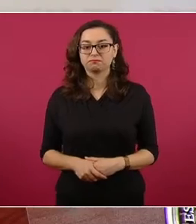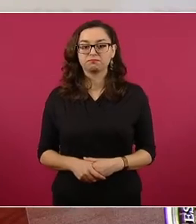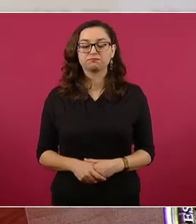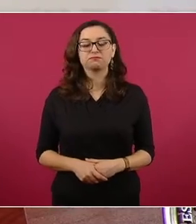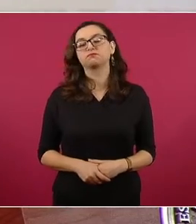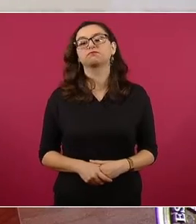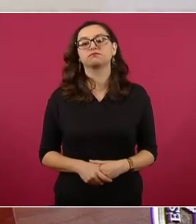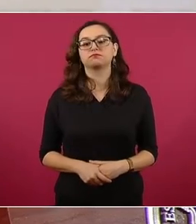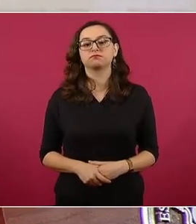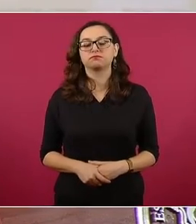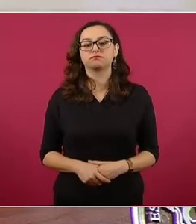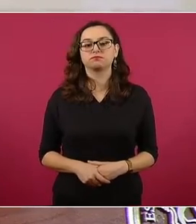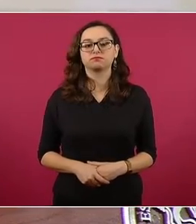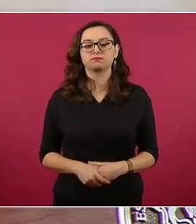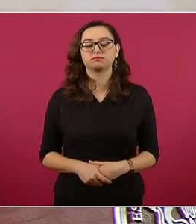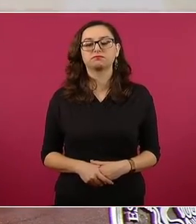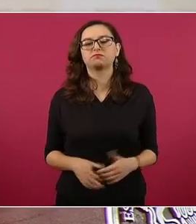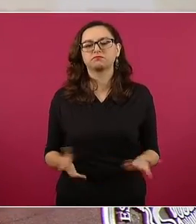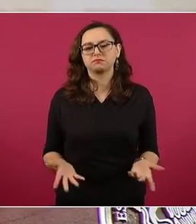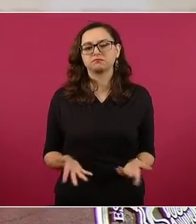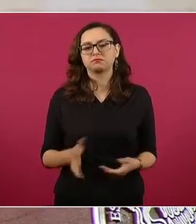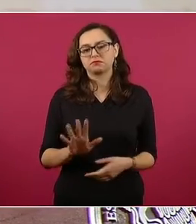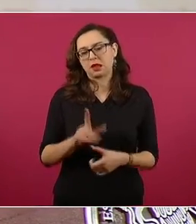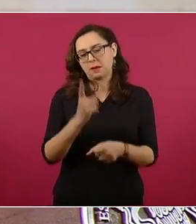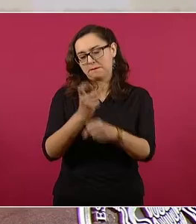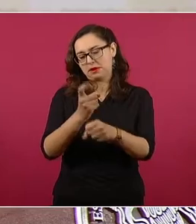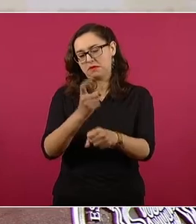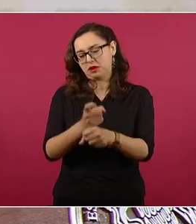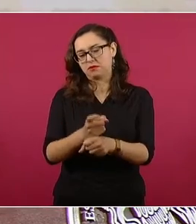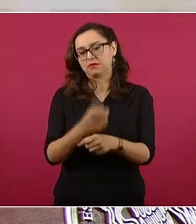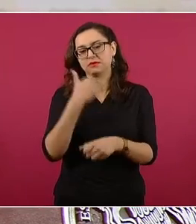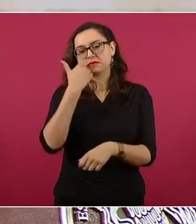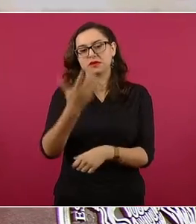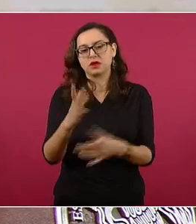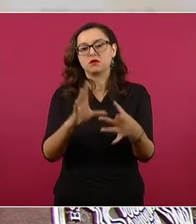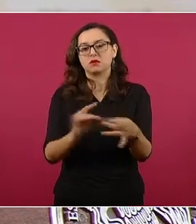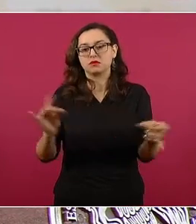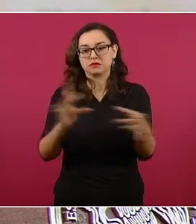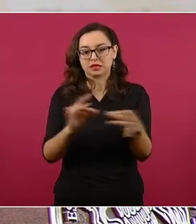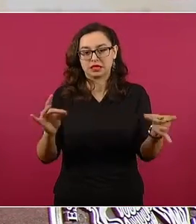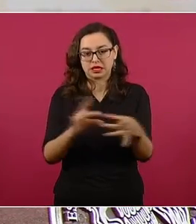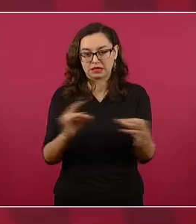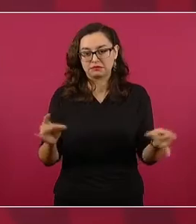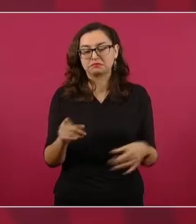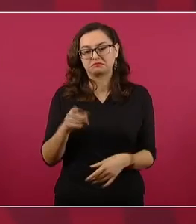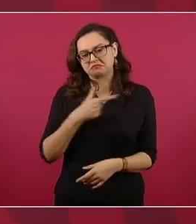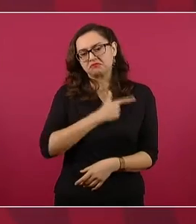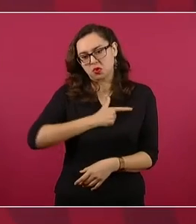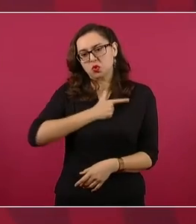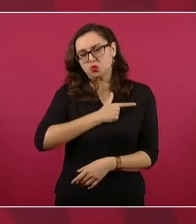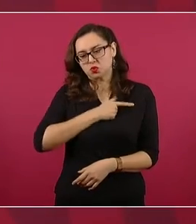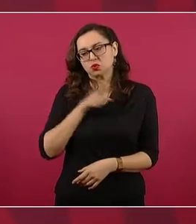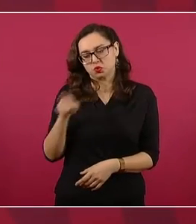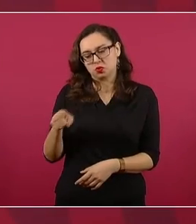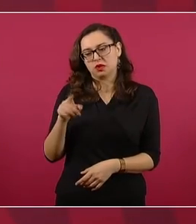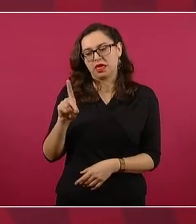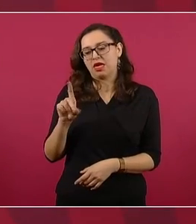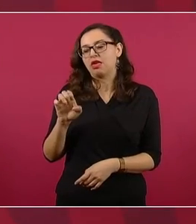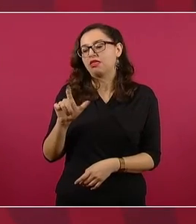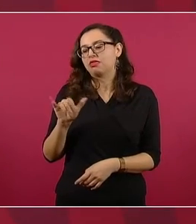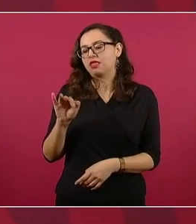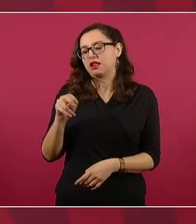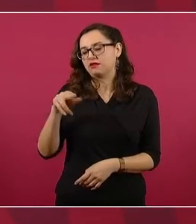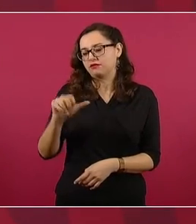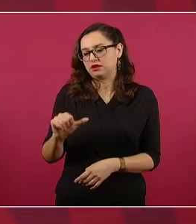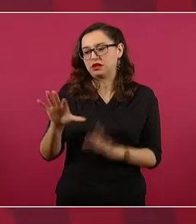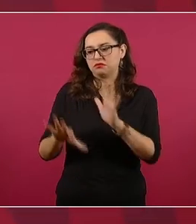aunque al final van a ser los ciudadanos del Estado de México los que van a decidir de manera libre, democrática, pero me da